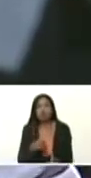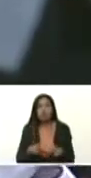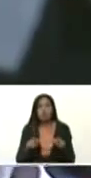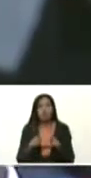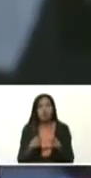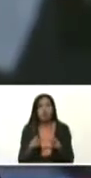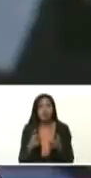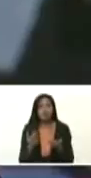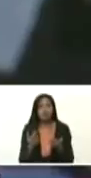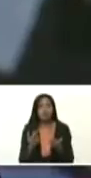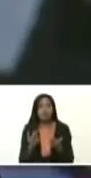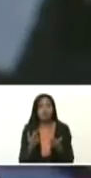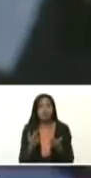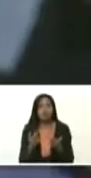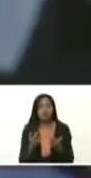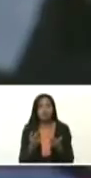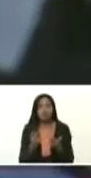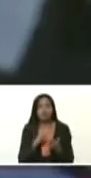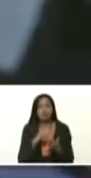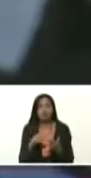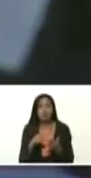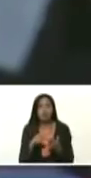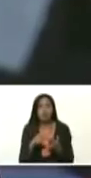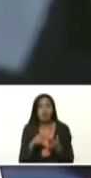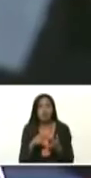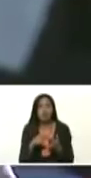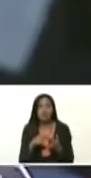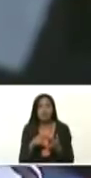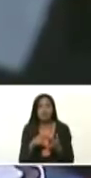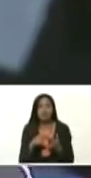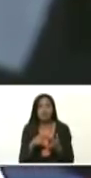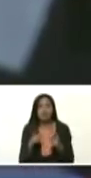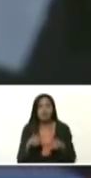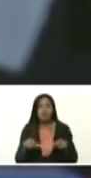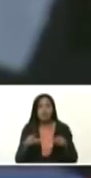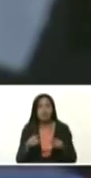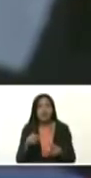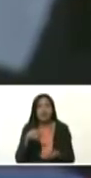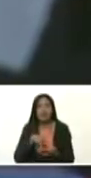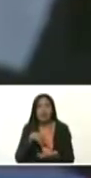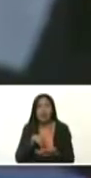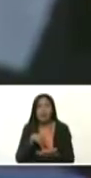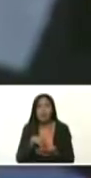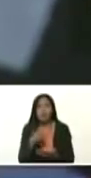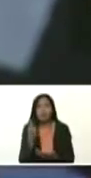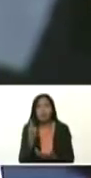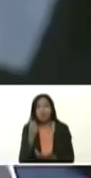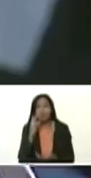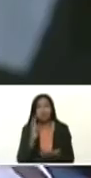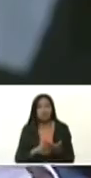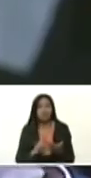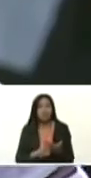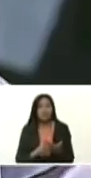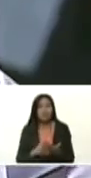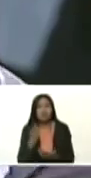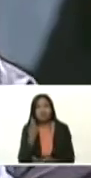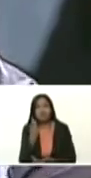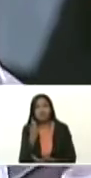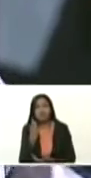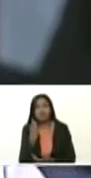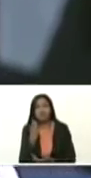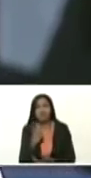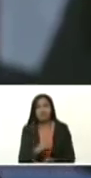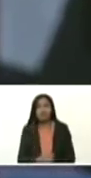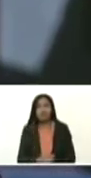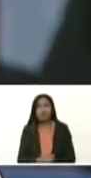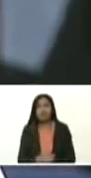que tenemos a Cerámica Carabobo allí, pero en verdad no sé por qué